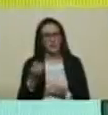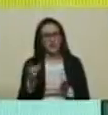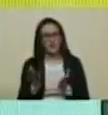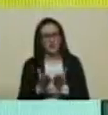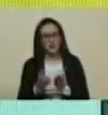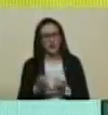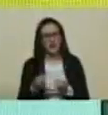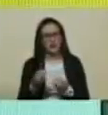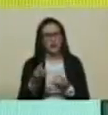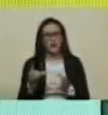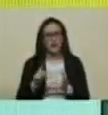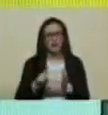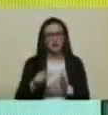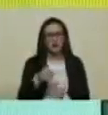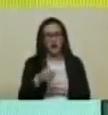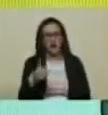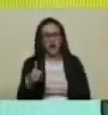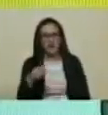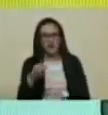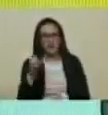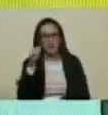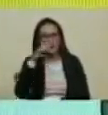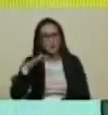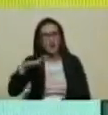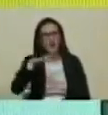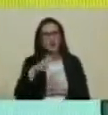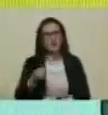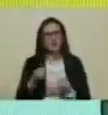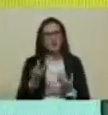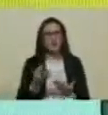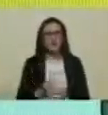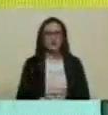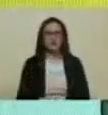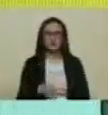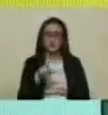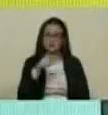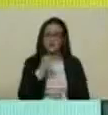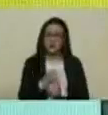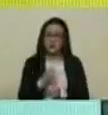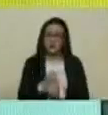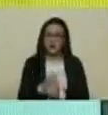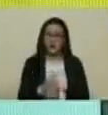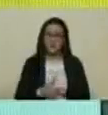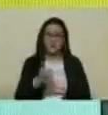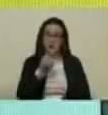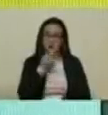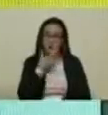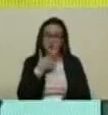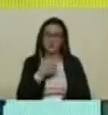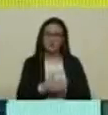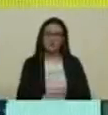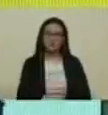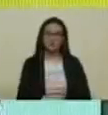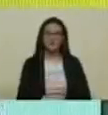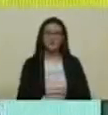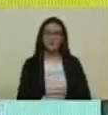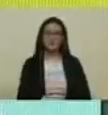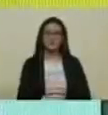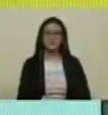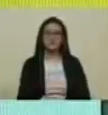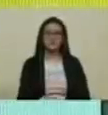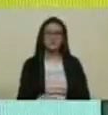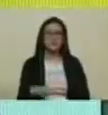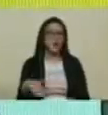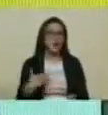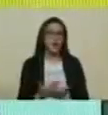en cada ciudad, en cada pueblo? Ese es nuestro trabajo. Es el trabajo más bonito que nosotros tenemos que hacer.